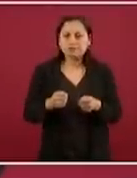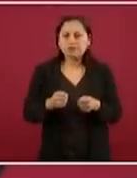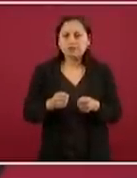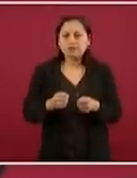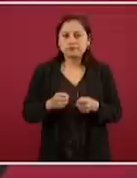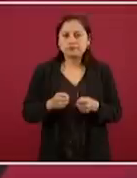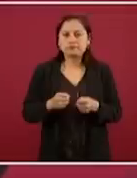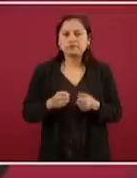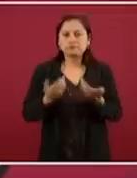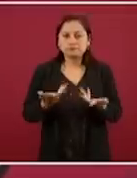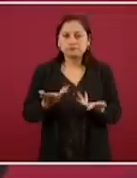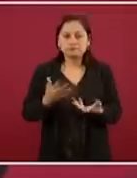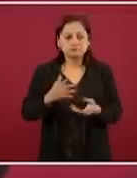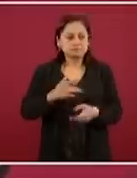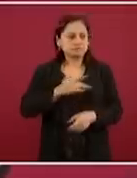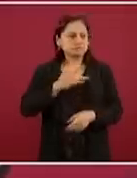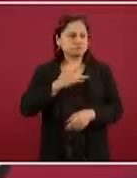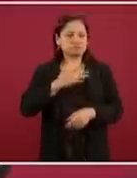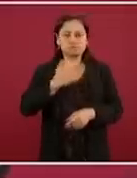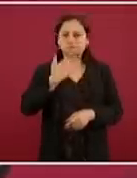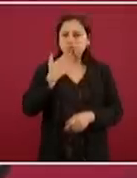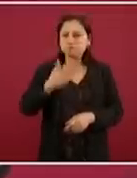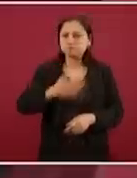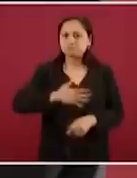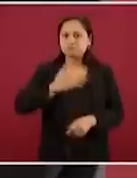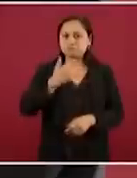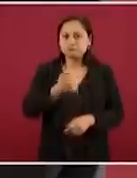que me garanticen bienestar.